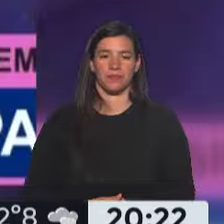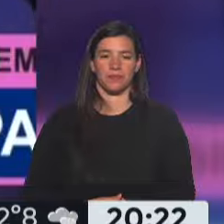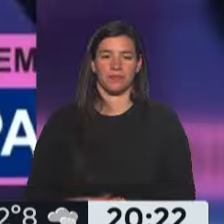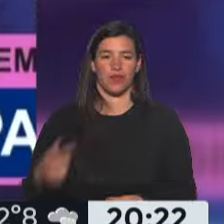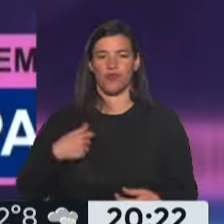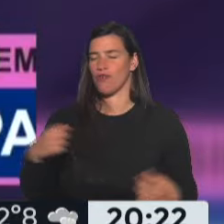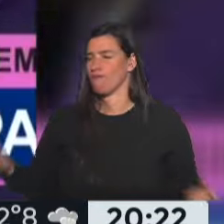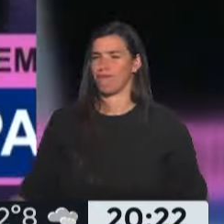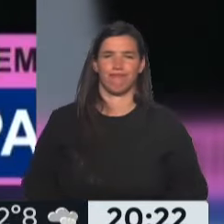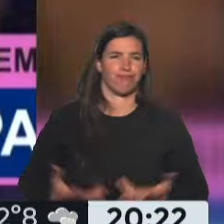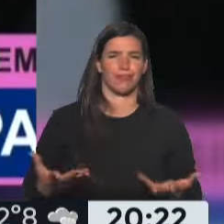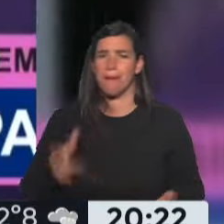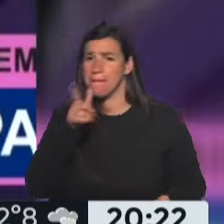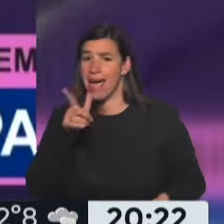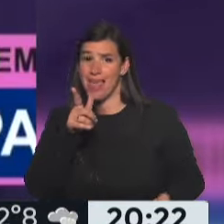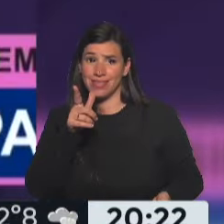Parece ensayado y todo esto.